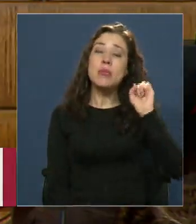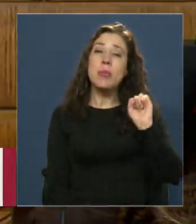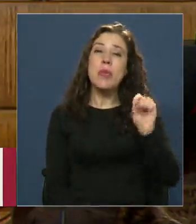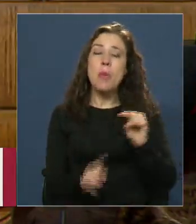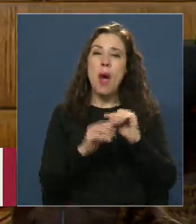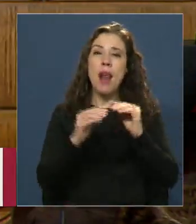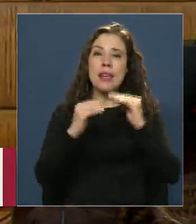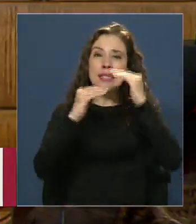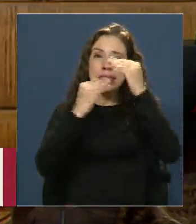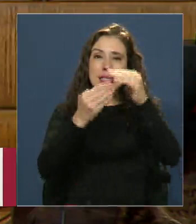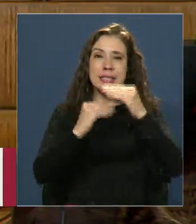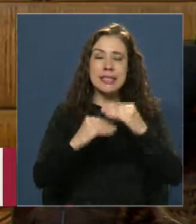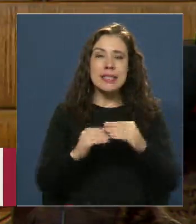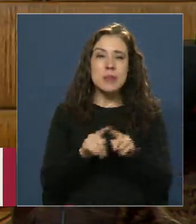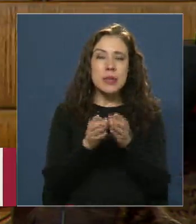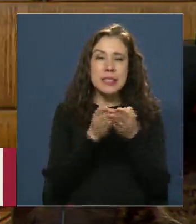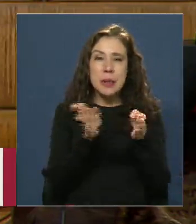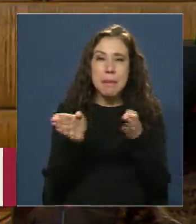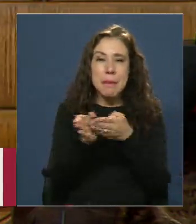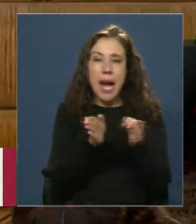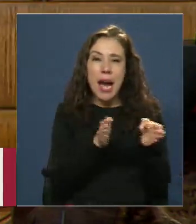clasificarla o en alguna medida entregar ciertas